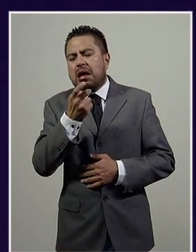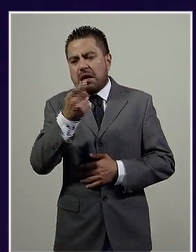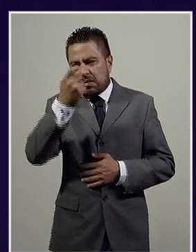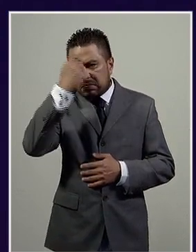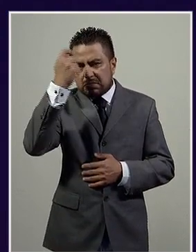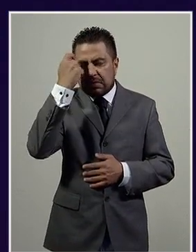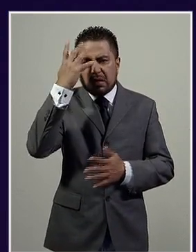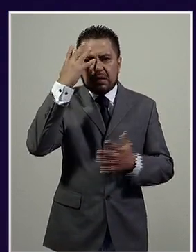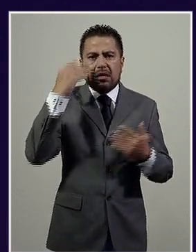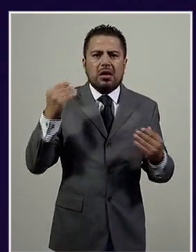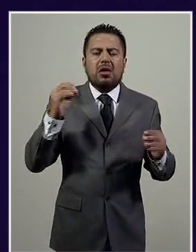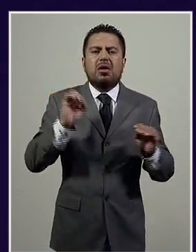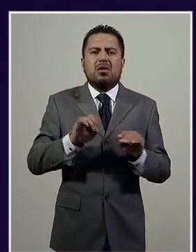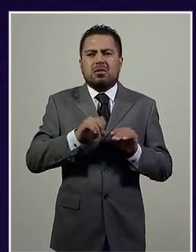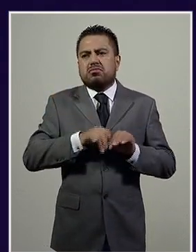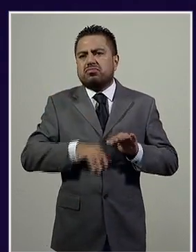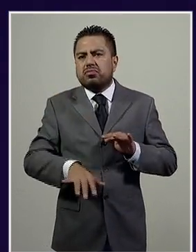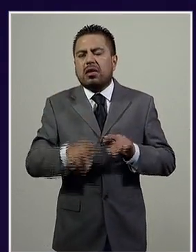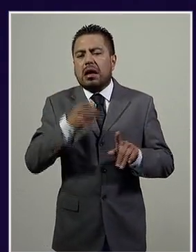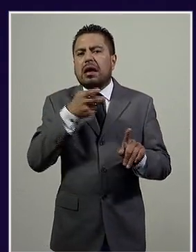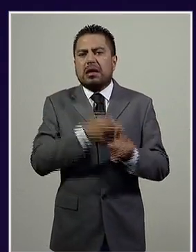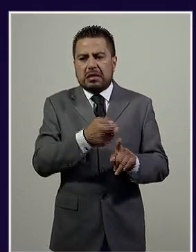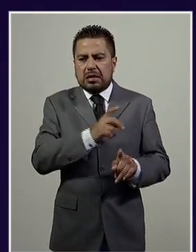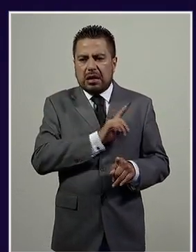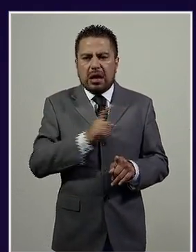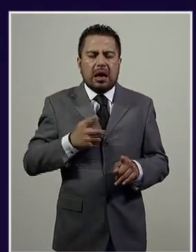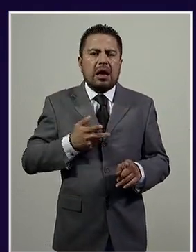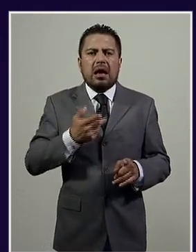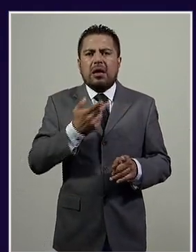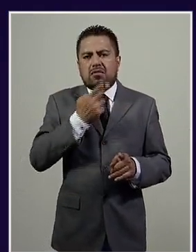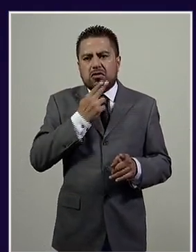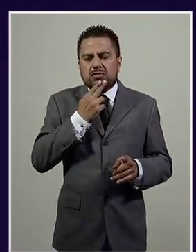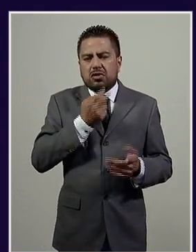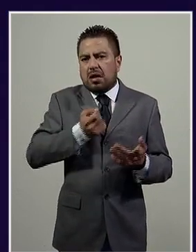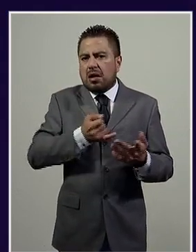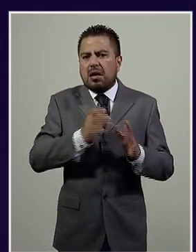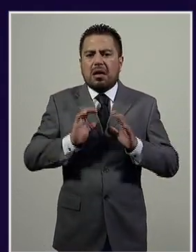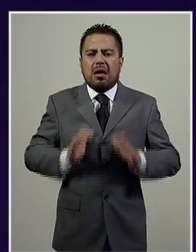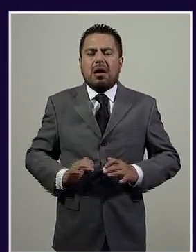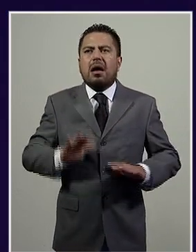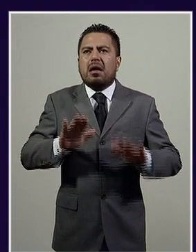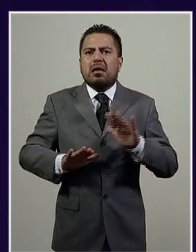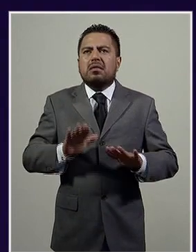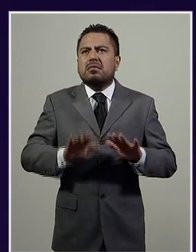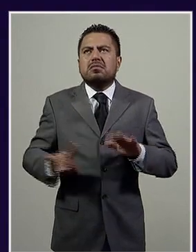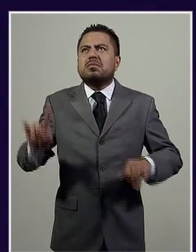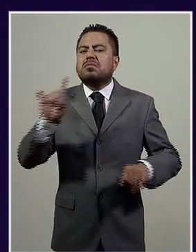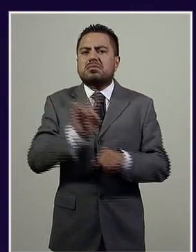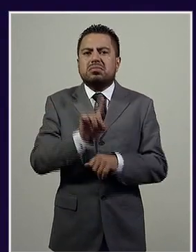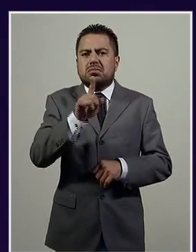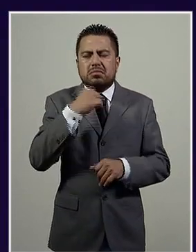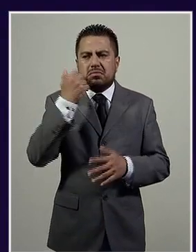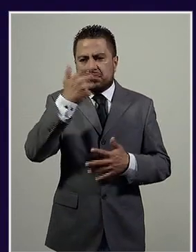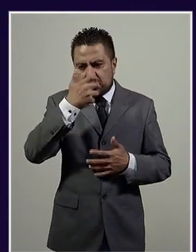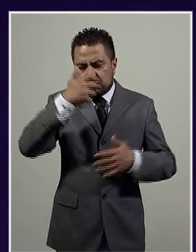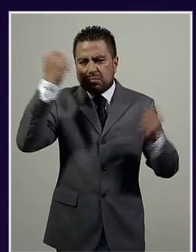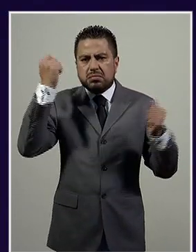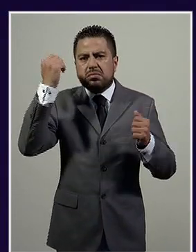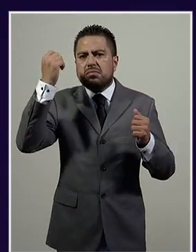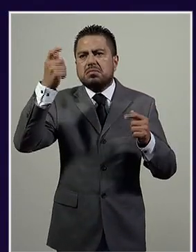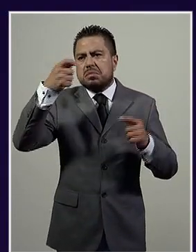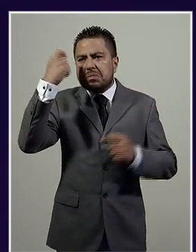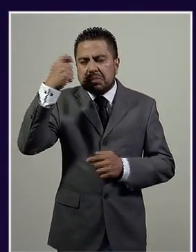tu cabello, soltártelo, porque también eso tiene sus funciones fisiológicas. Entonces hay momentos del día en que te lo quieres soltar y